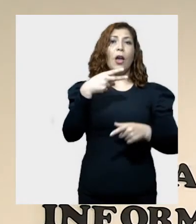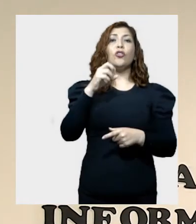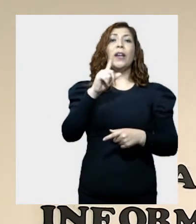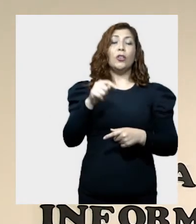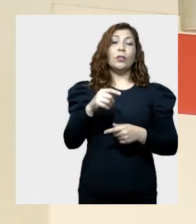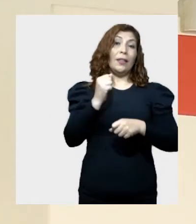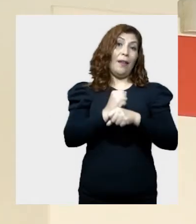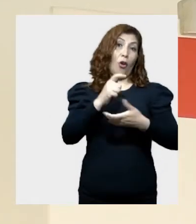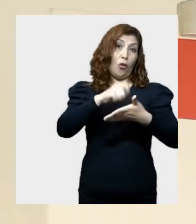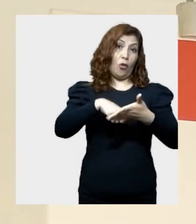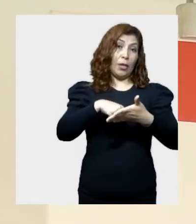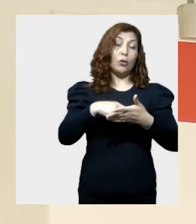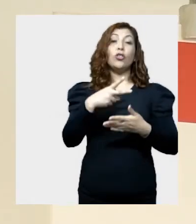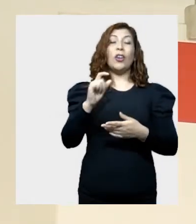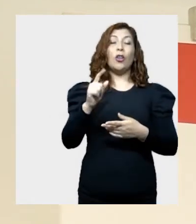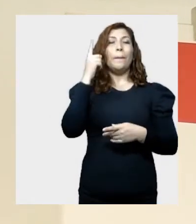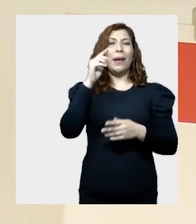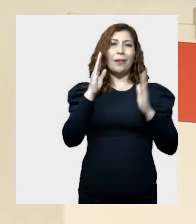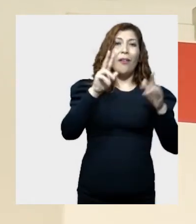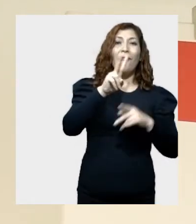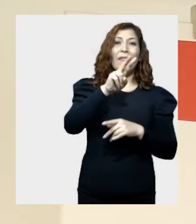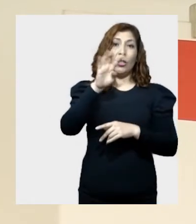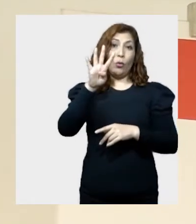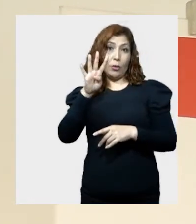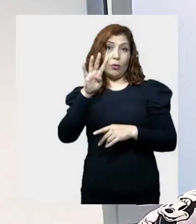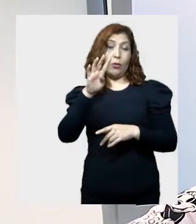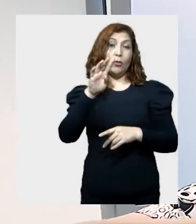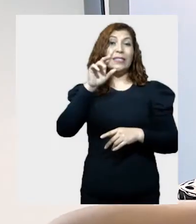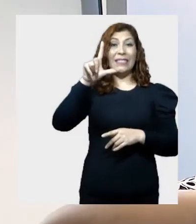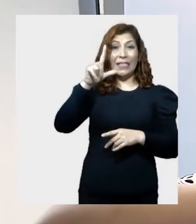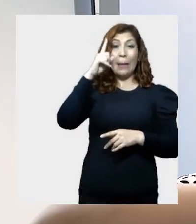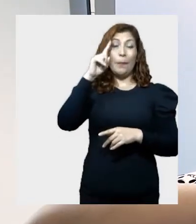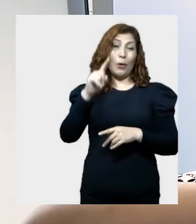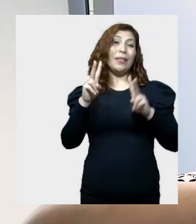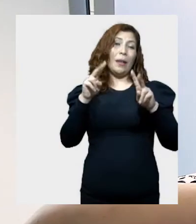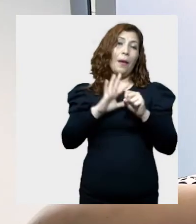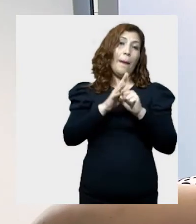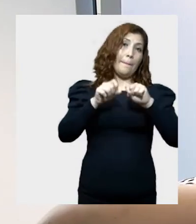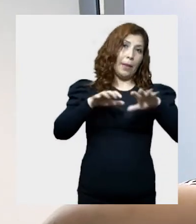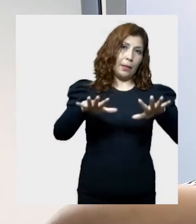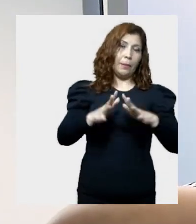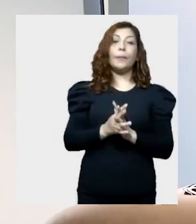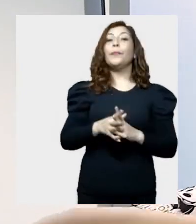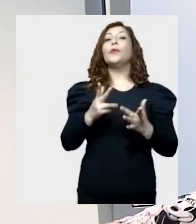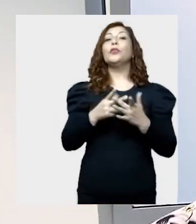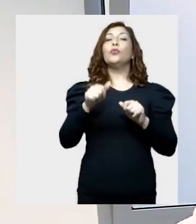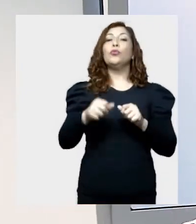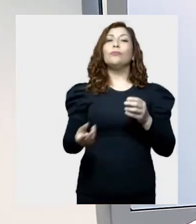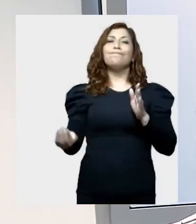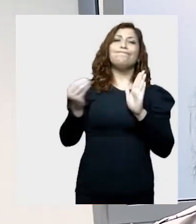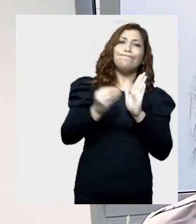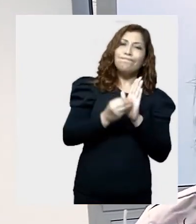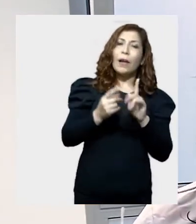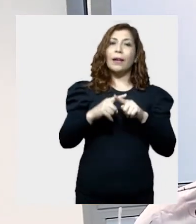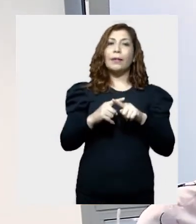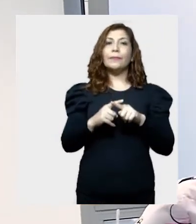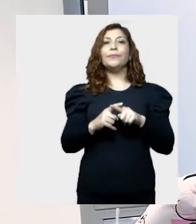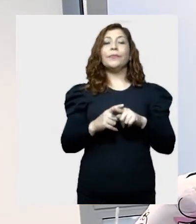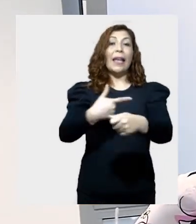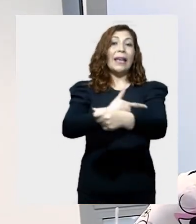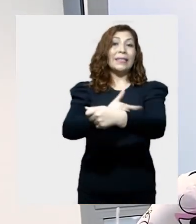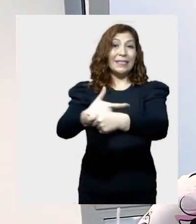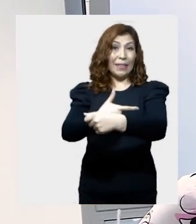para implementar la atención 24/7 ante la pandemia. Con ello, pudo implementarse la toma de